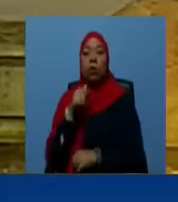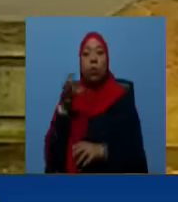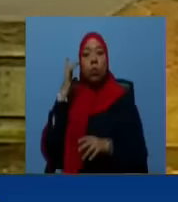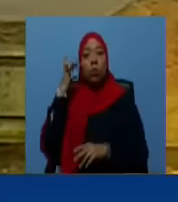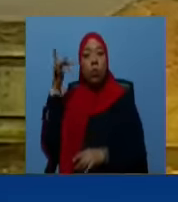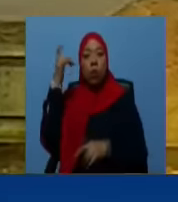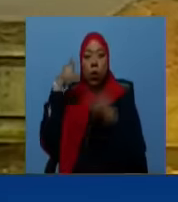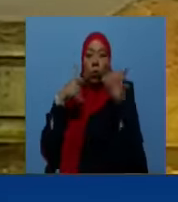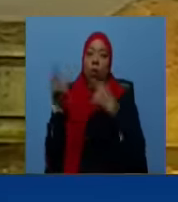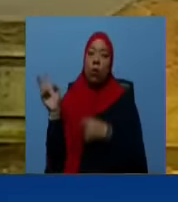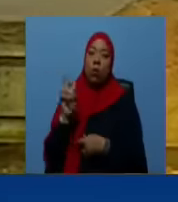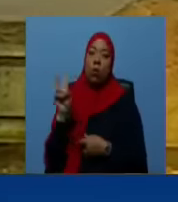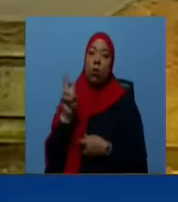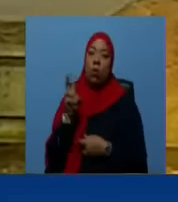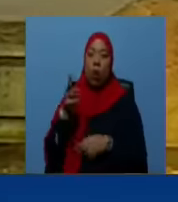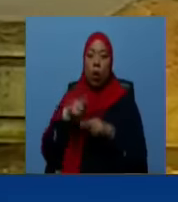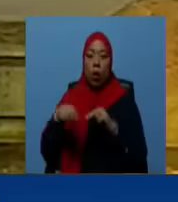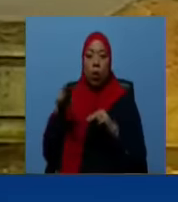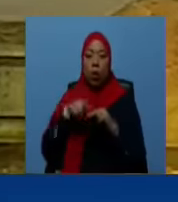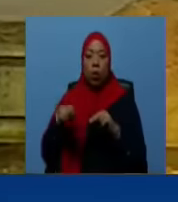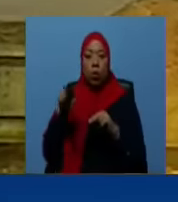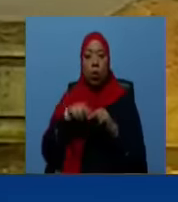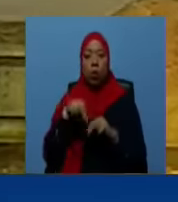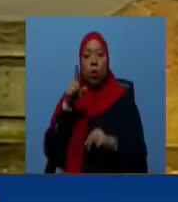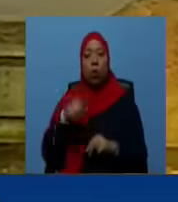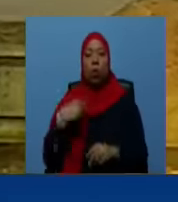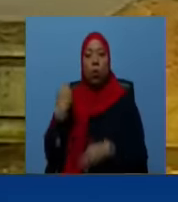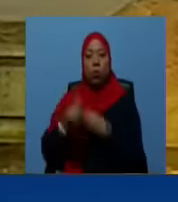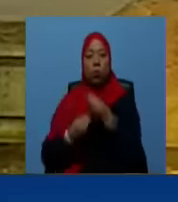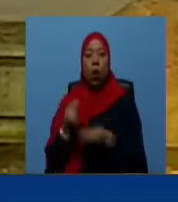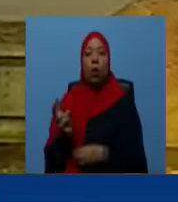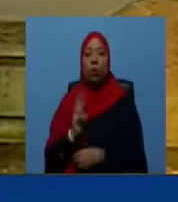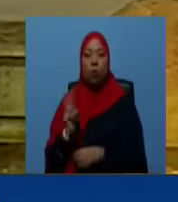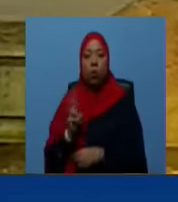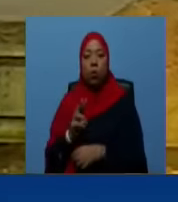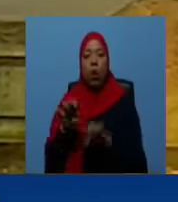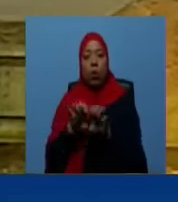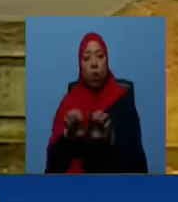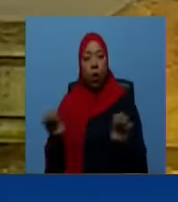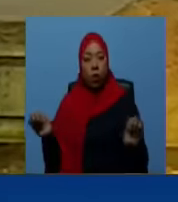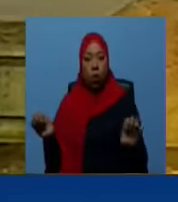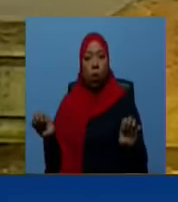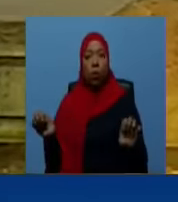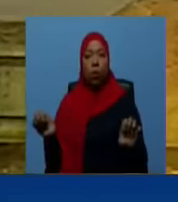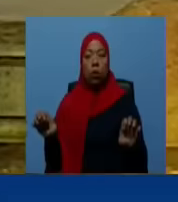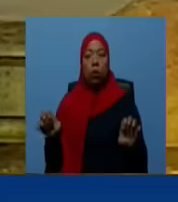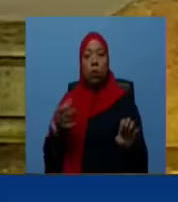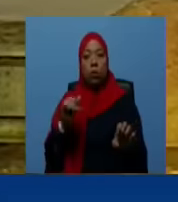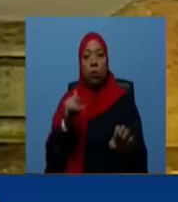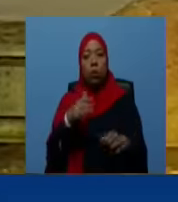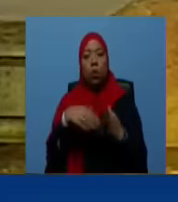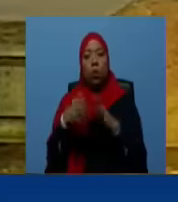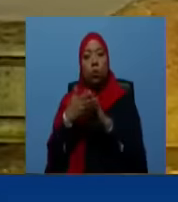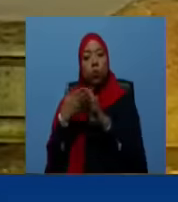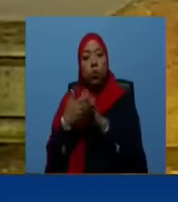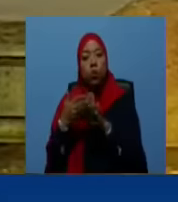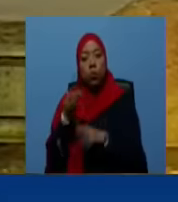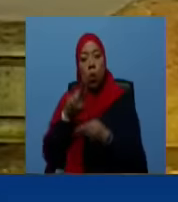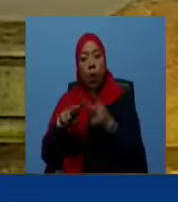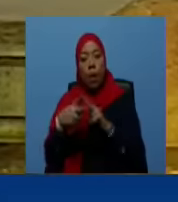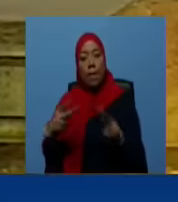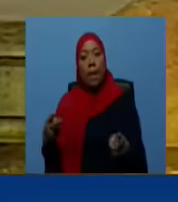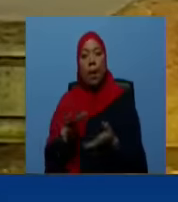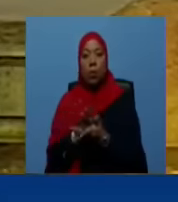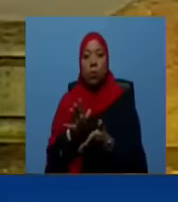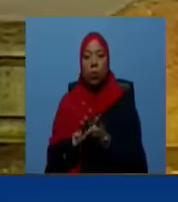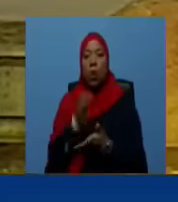de un país donde esos niños, esas niñas crezcan y se eduquen y tengan una sociedad de paz estable,